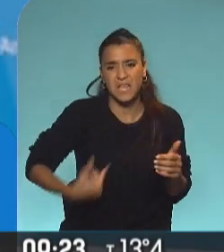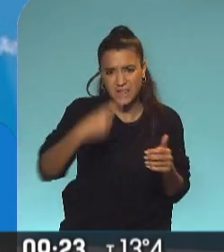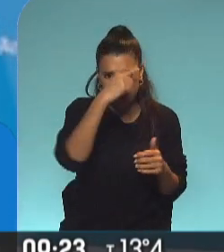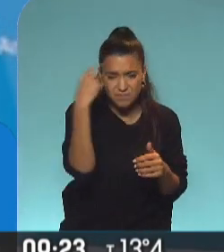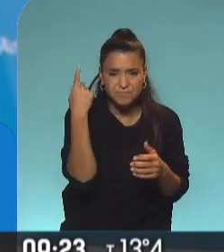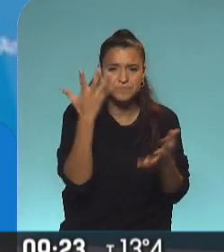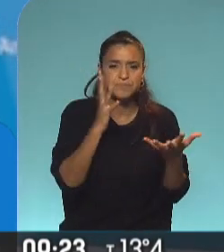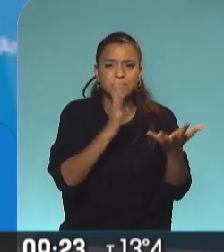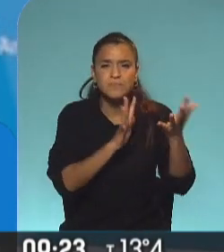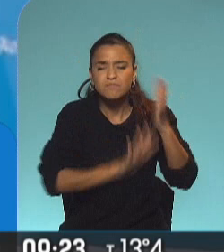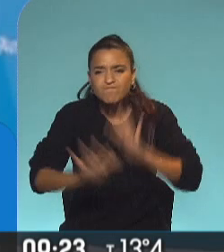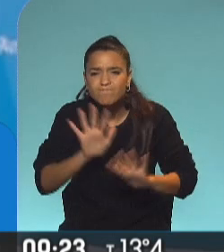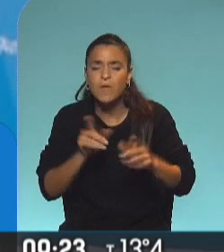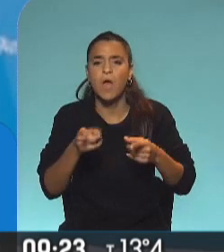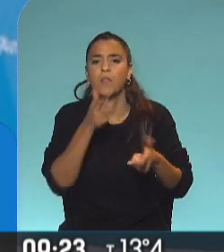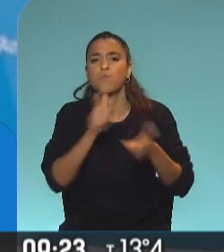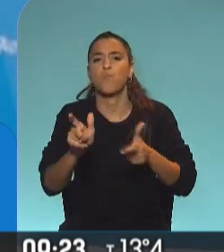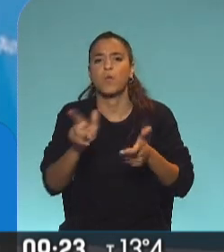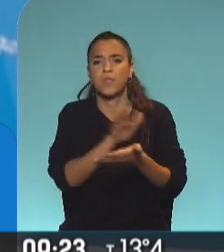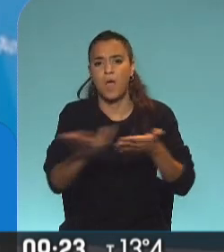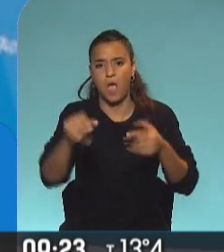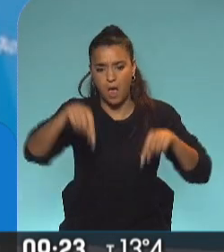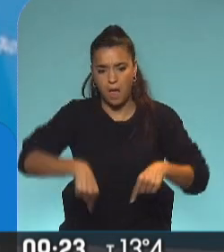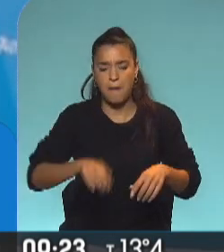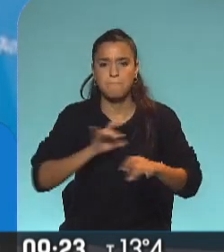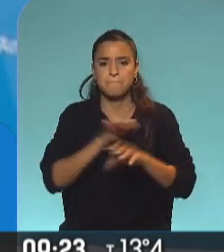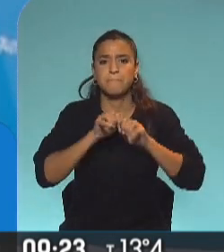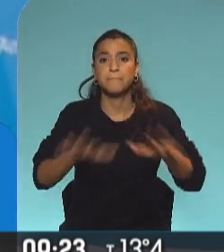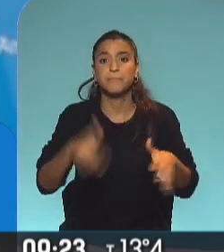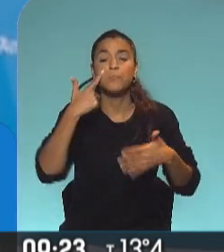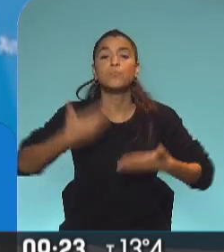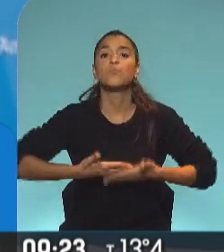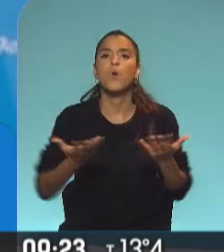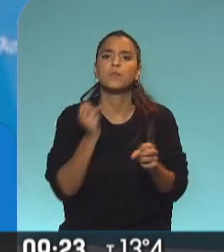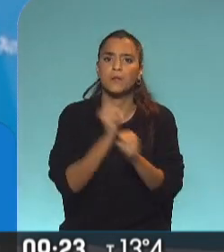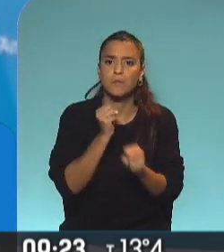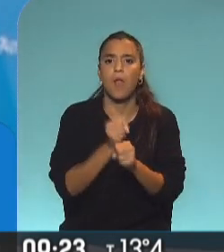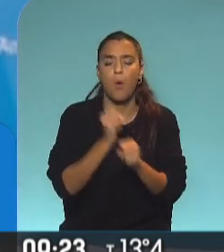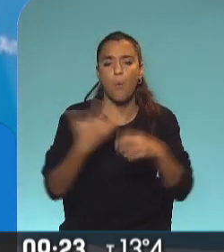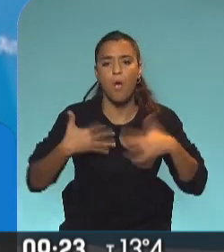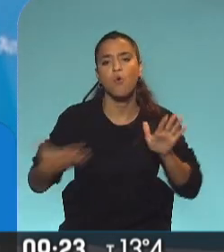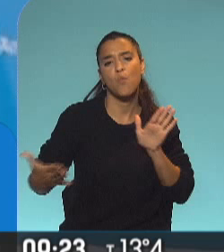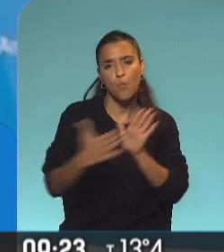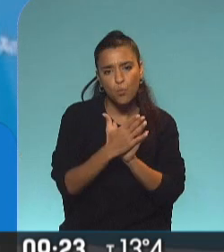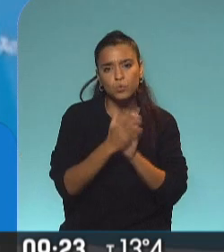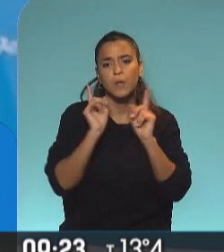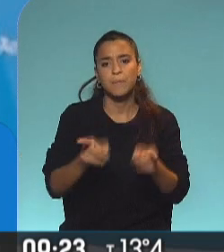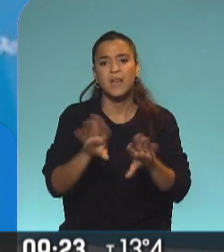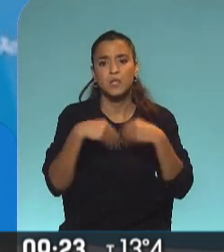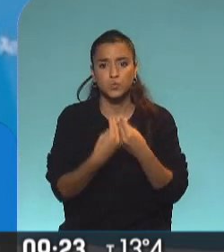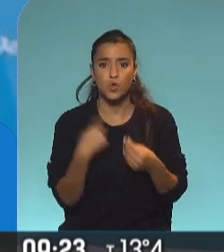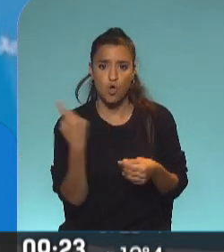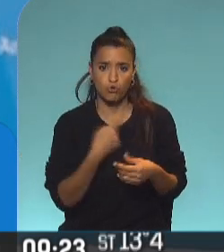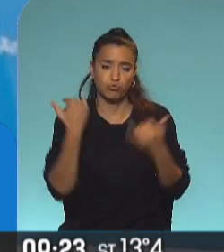han reformulado para dar respuesta a esta pandemia. Esta es una muestra de todo el trabajo en conjunto y los resultados que